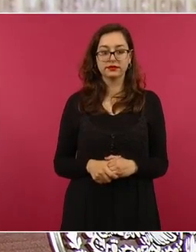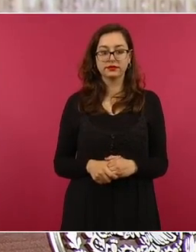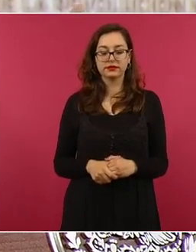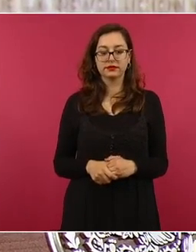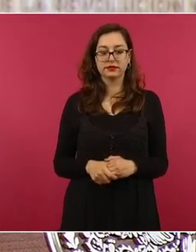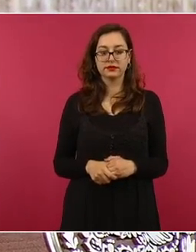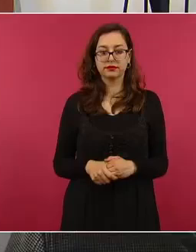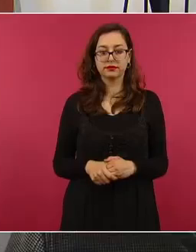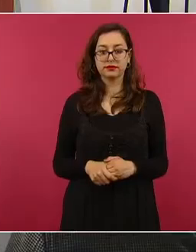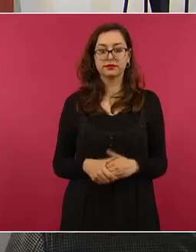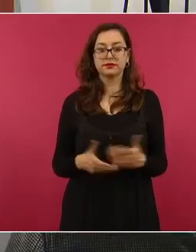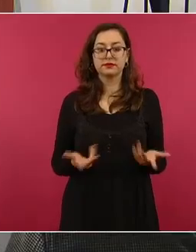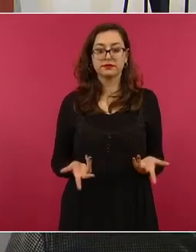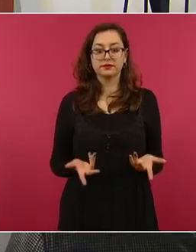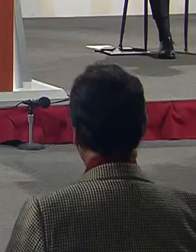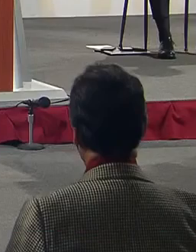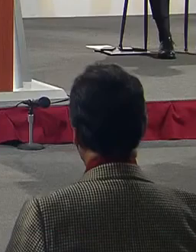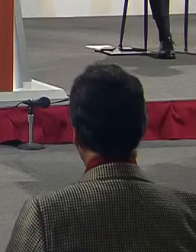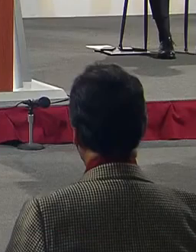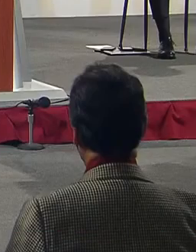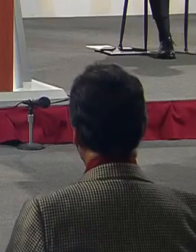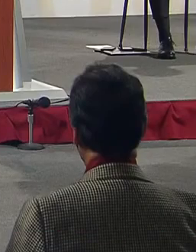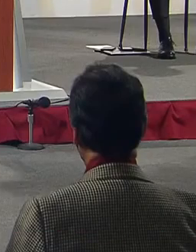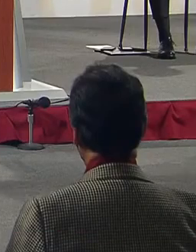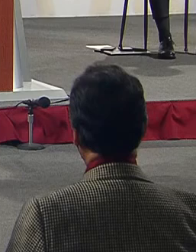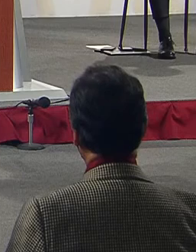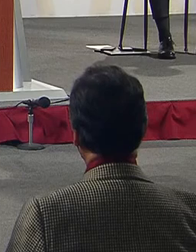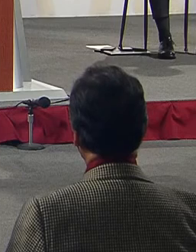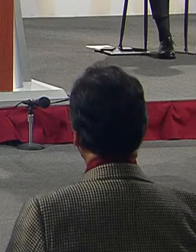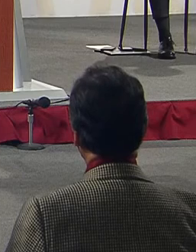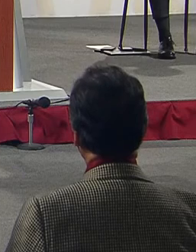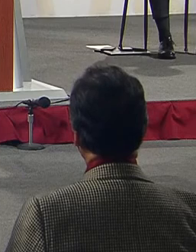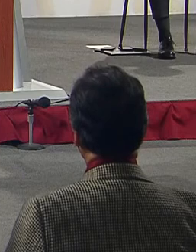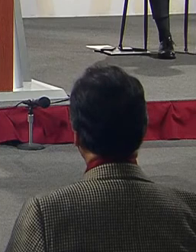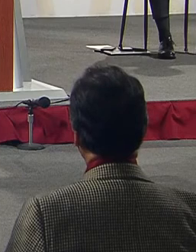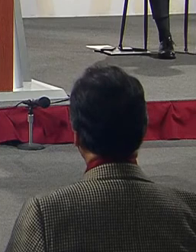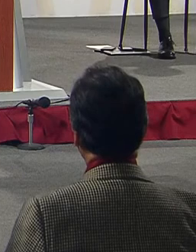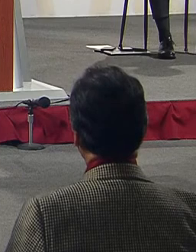Y sale el embajador a decir que es falso.